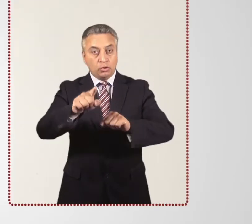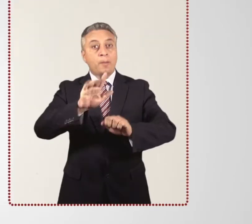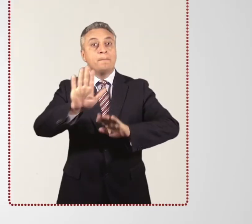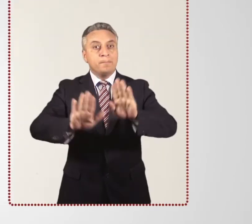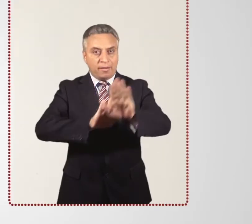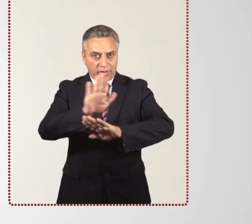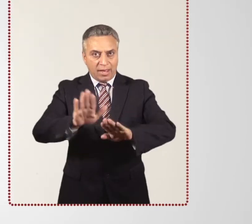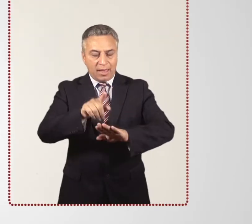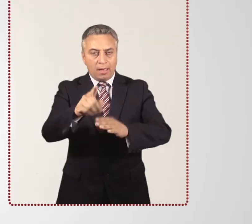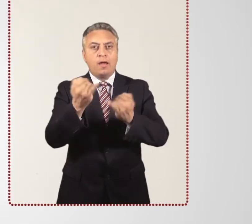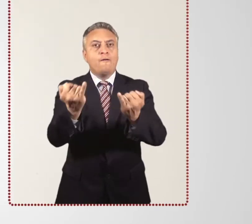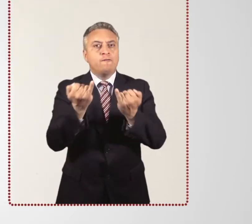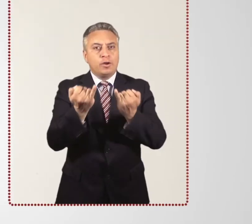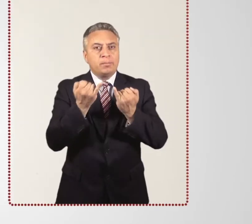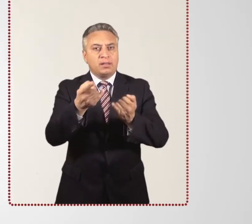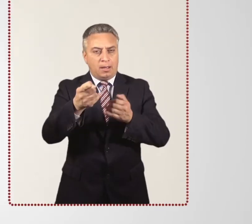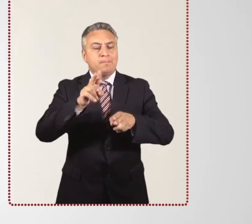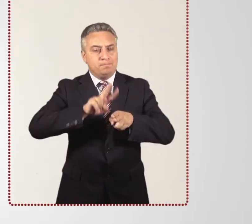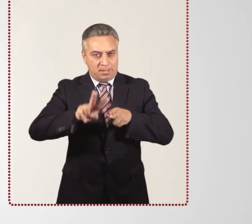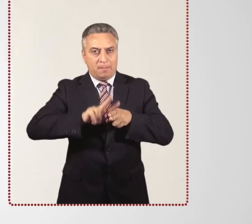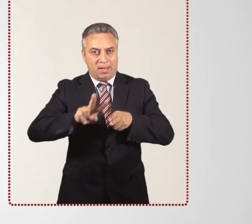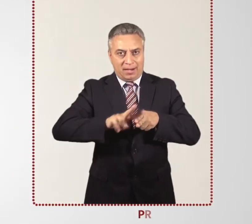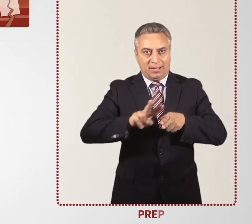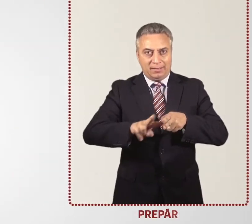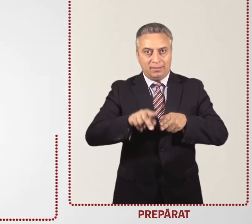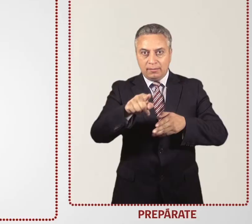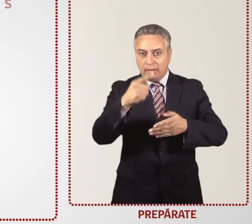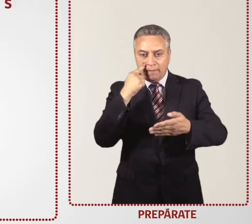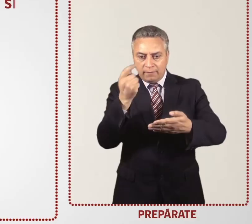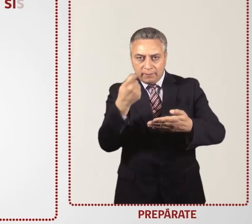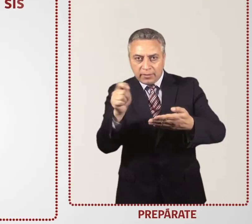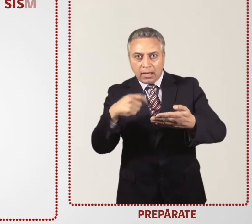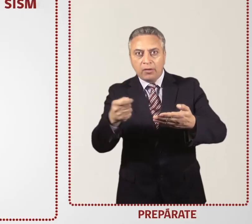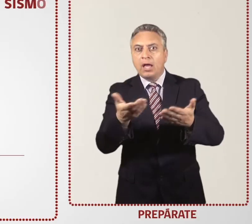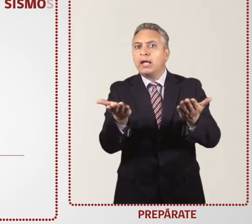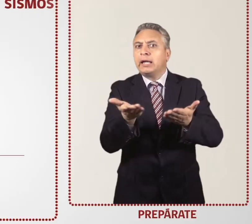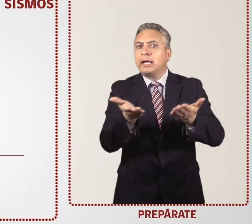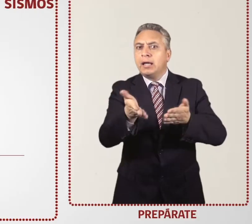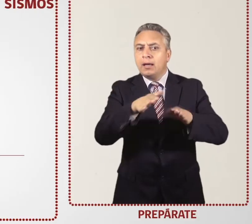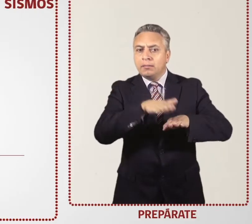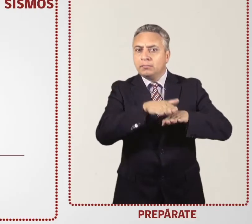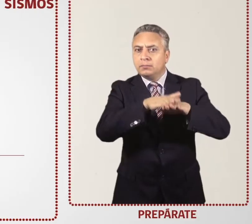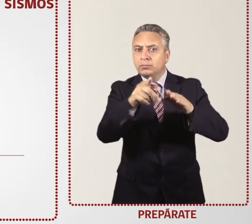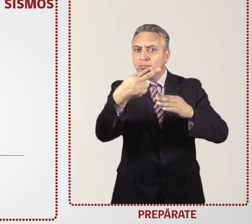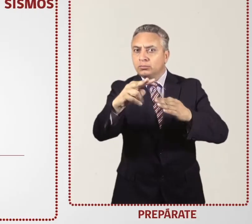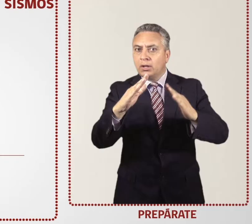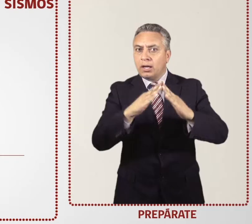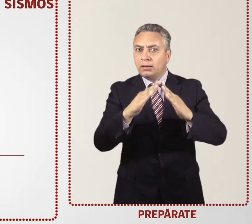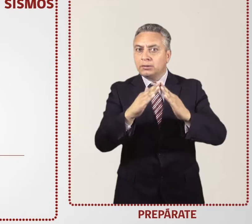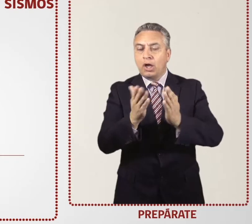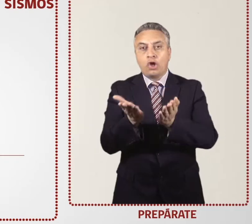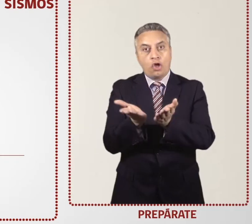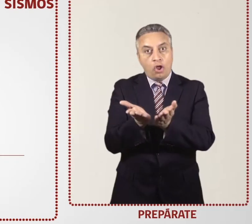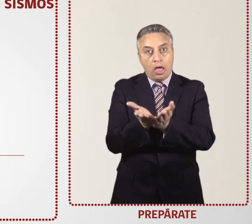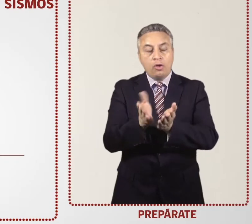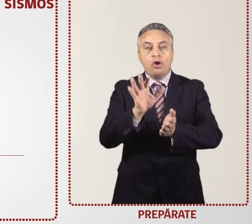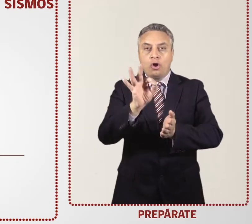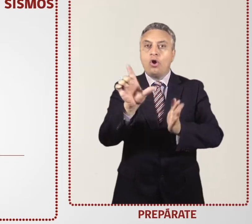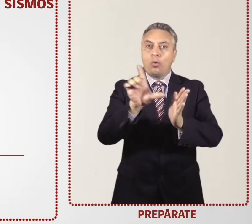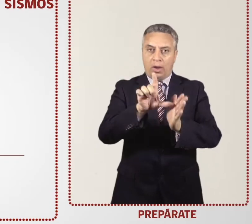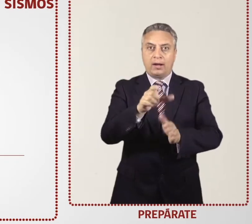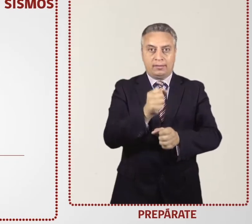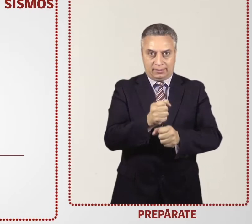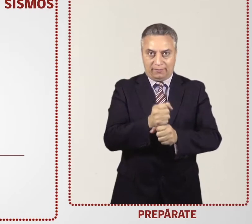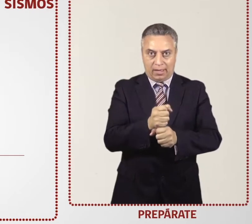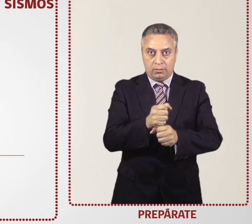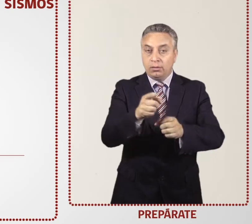sismos. Previene, infórmate y prepárate. Verifica de qué material está construido tu hogar, colegio o lugar